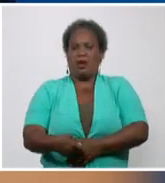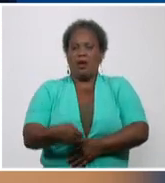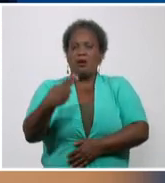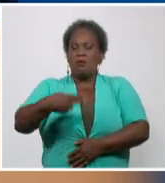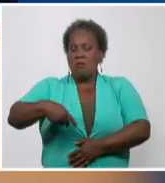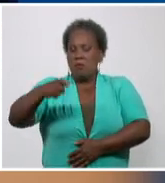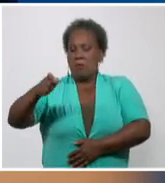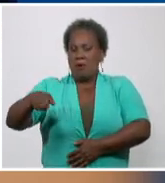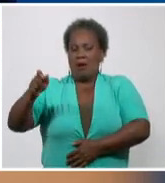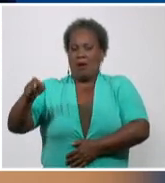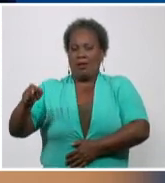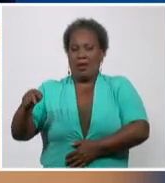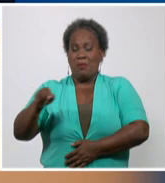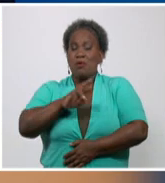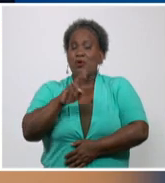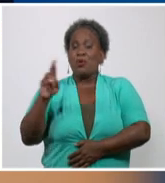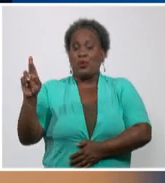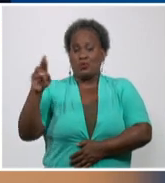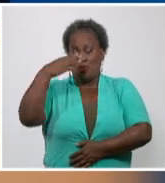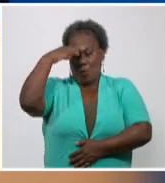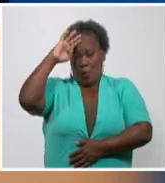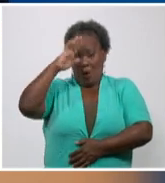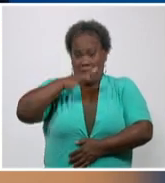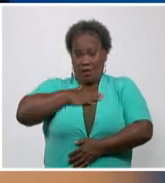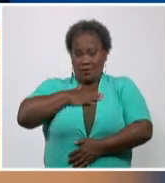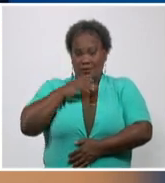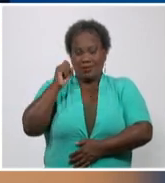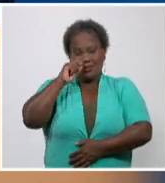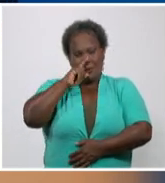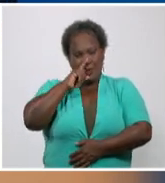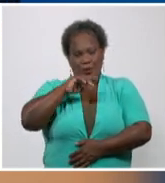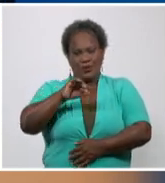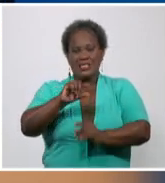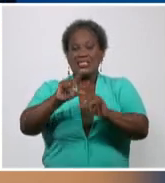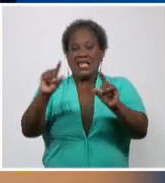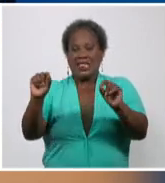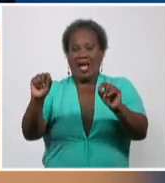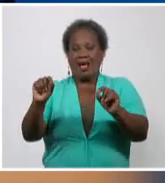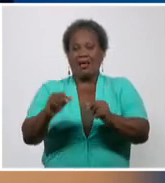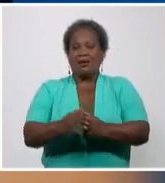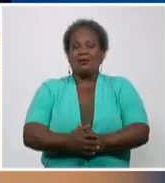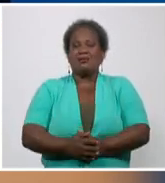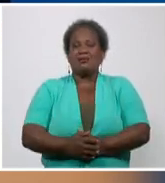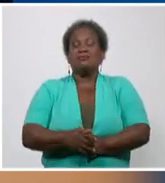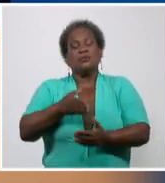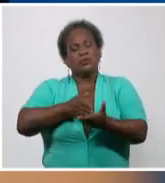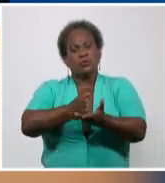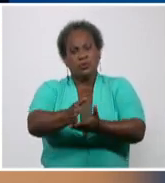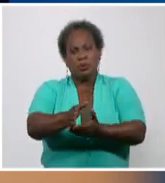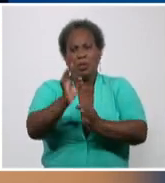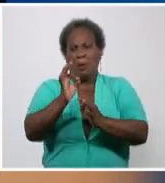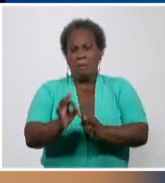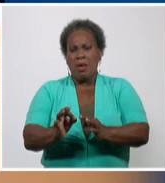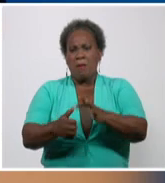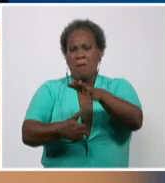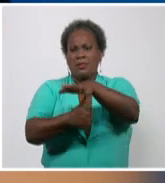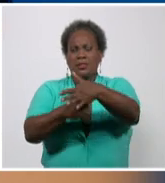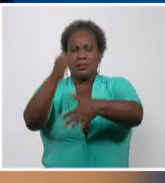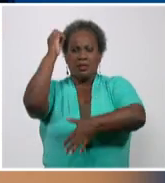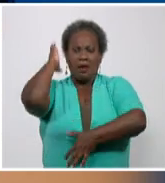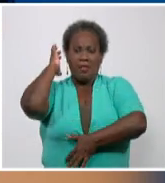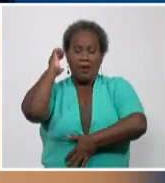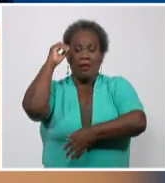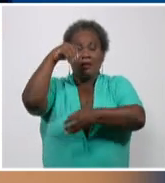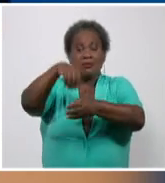humanismo de la revolución". Fin de la cita. Siguiendo este precepto y como parte del